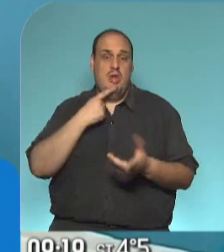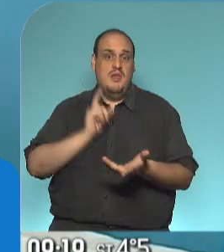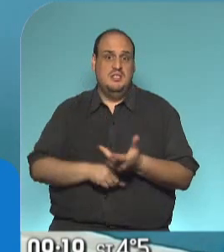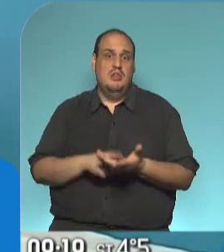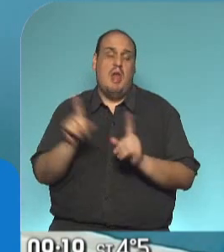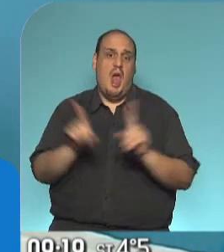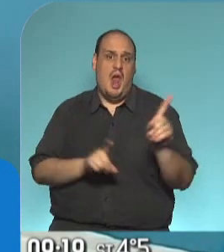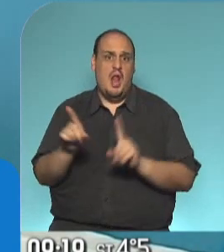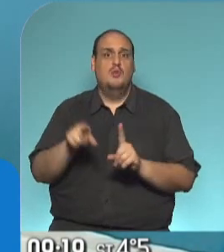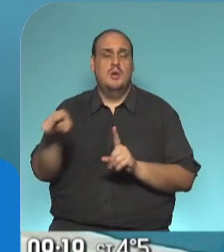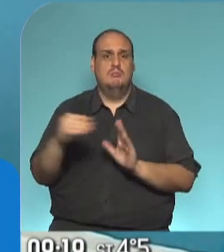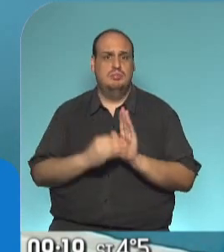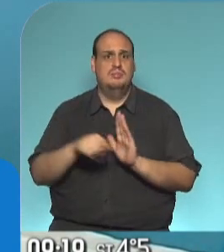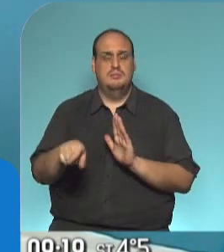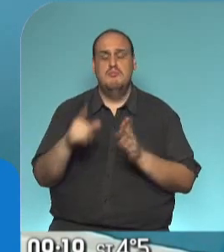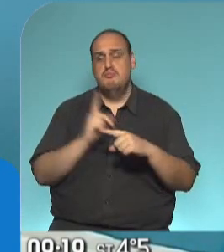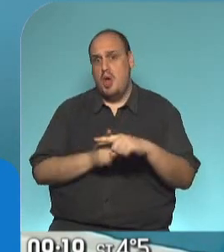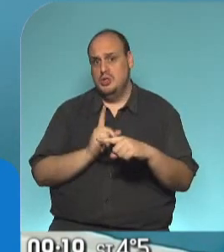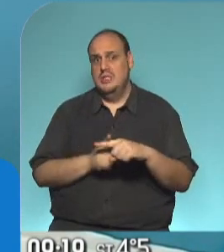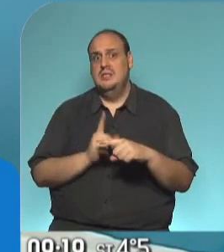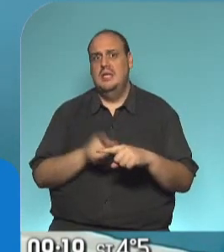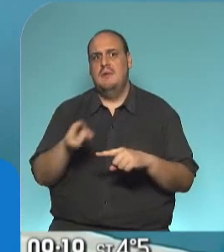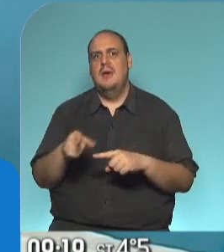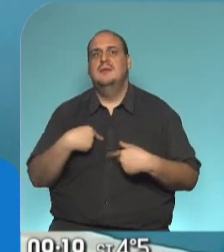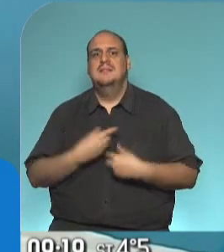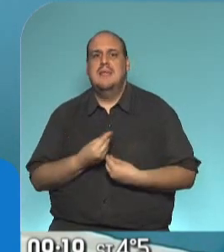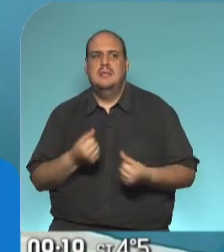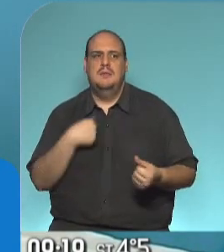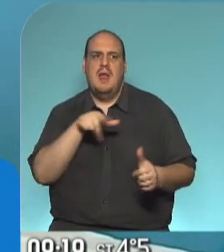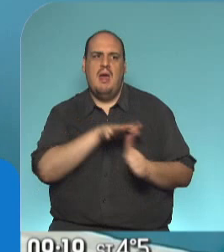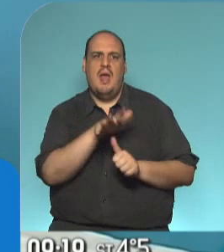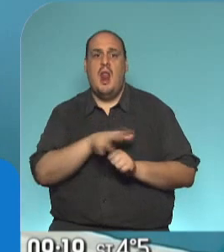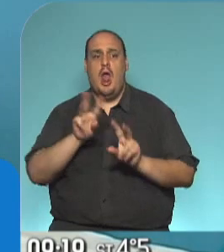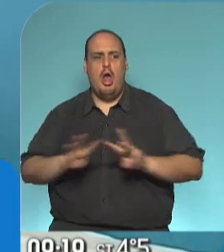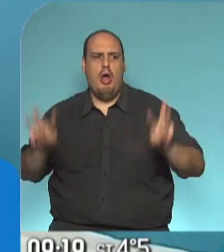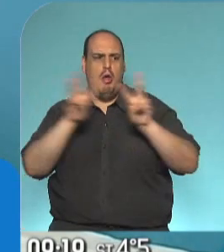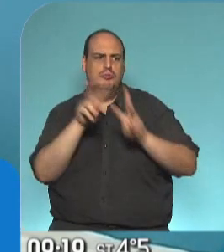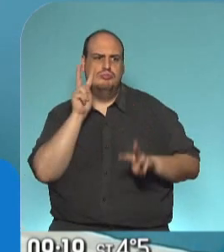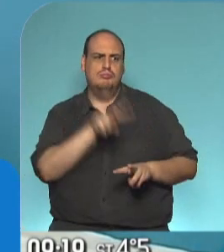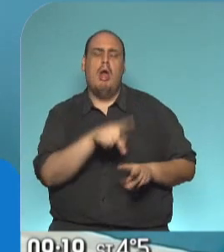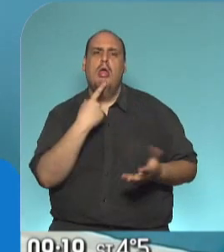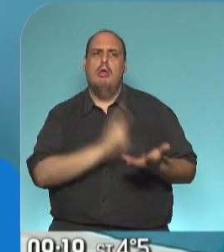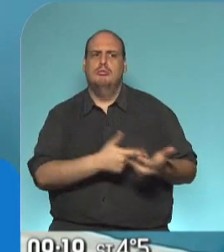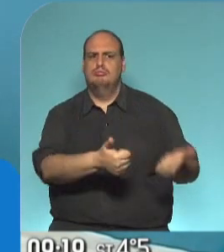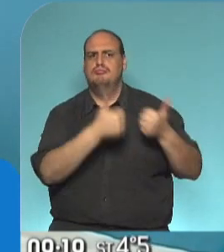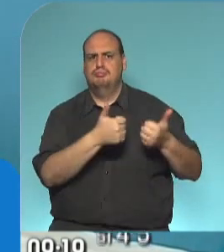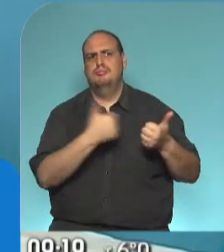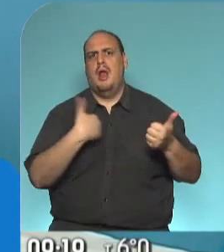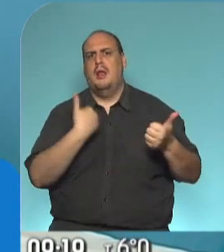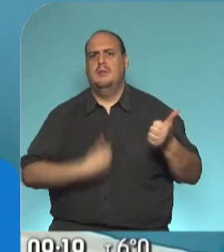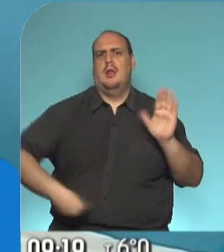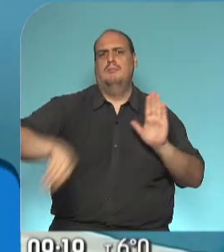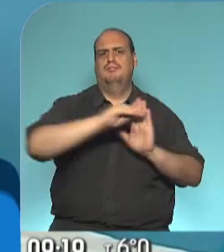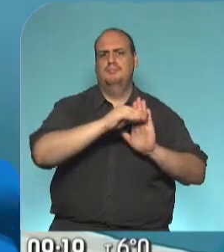que fueron calificadas como positivas y con sensibilidad de género por Naciones Unidas para poner a la Argentina primera, no